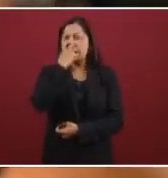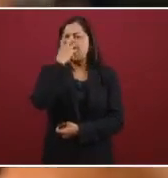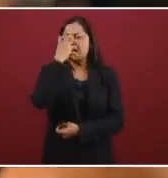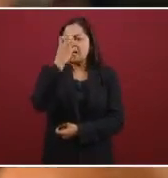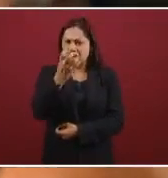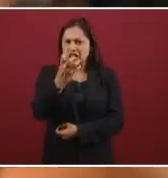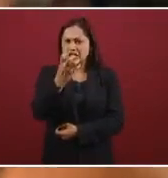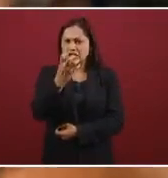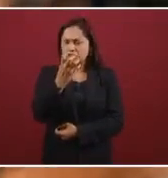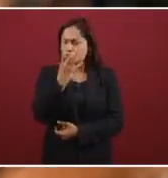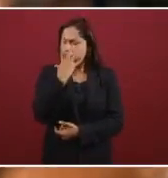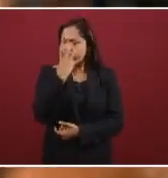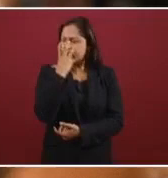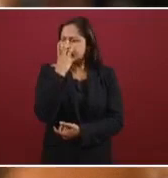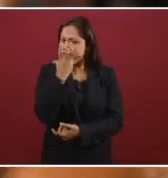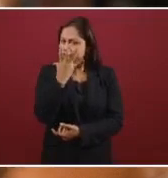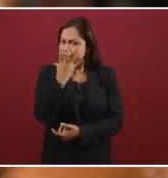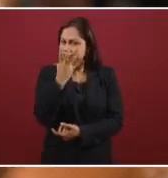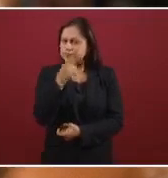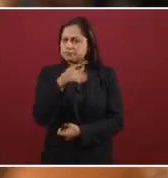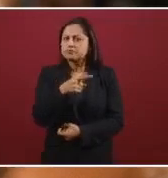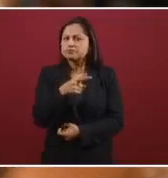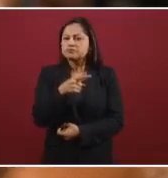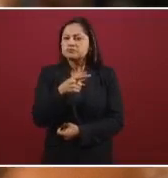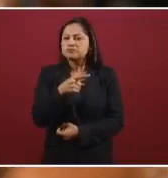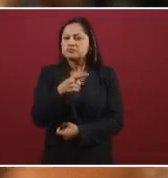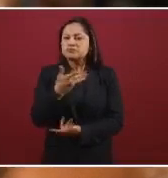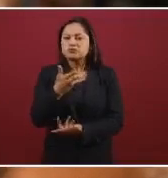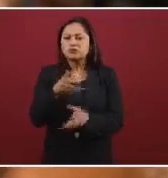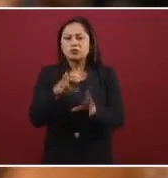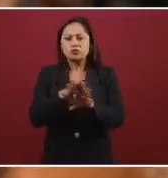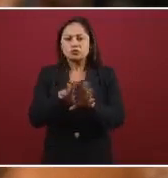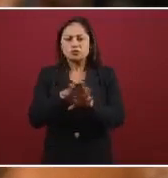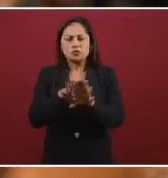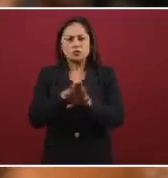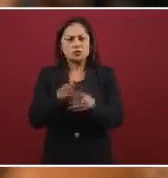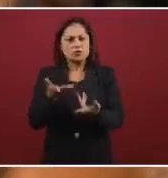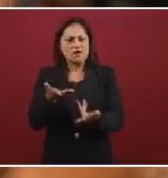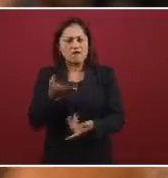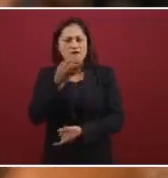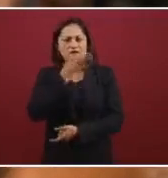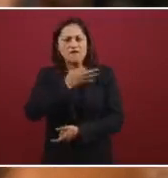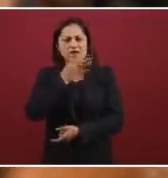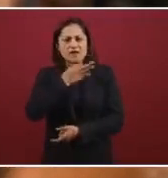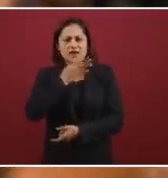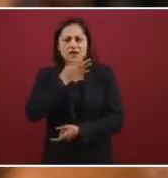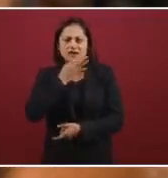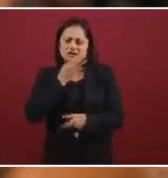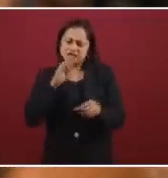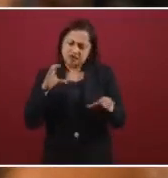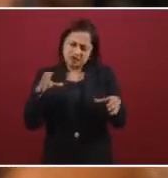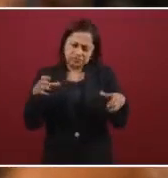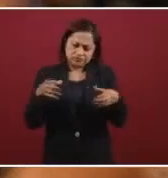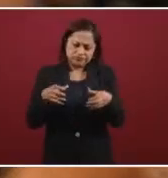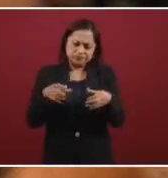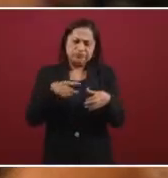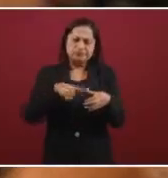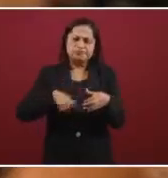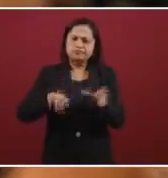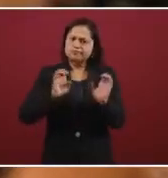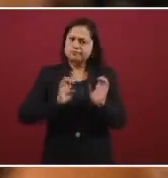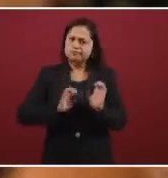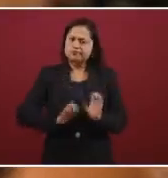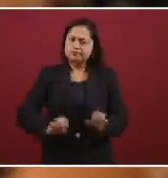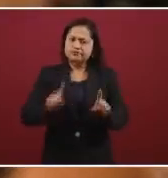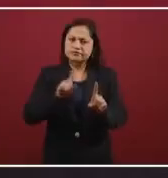una gran ceremonia, una gran seriedad, un empaque republicano, distinguido,